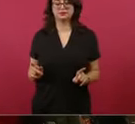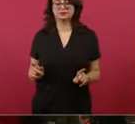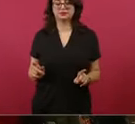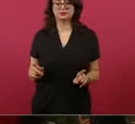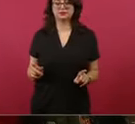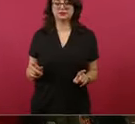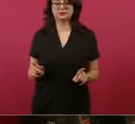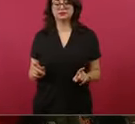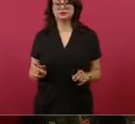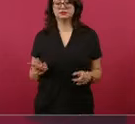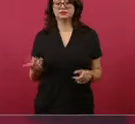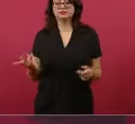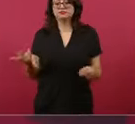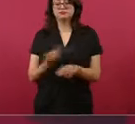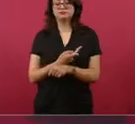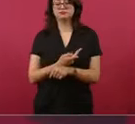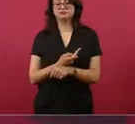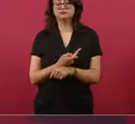básico es